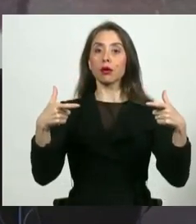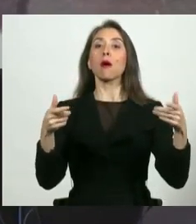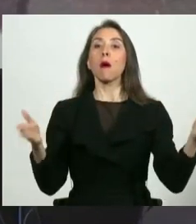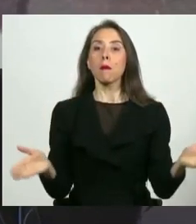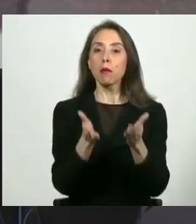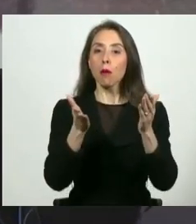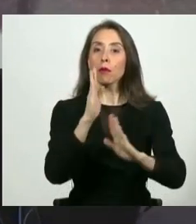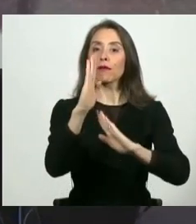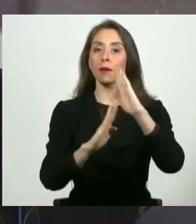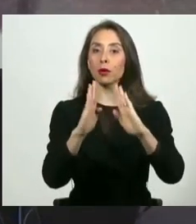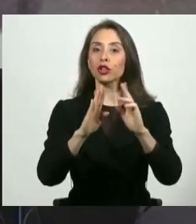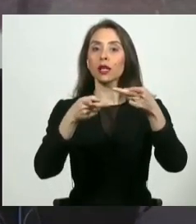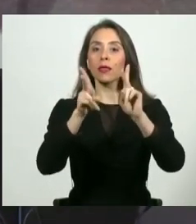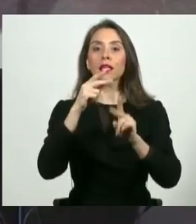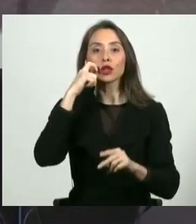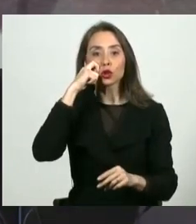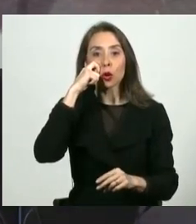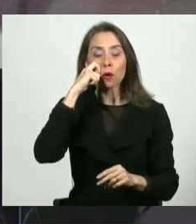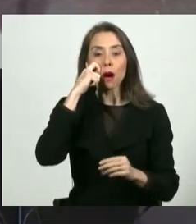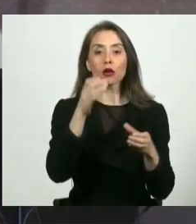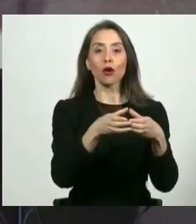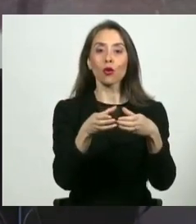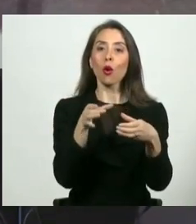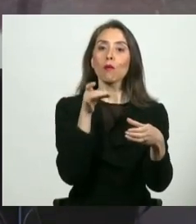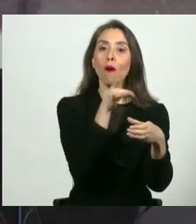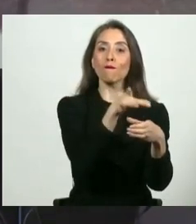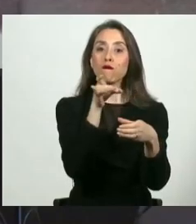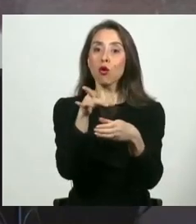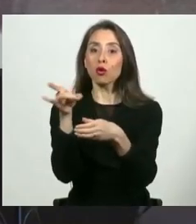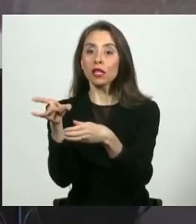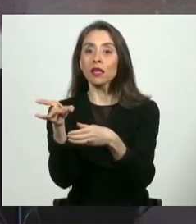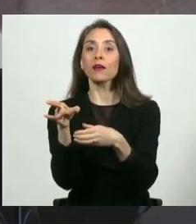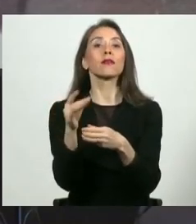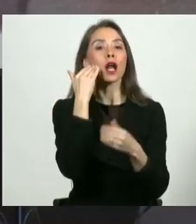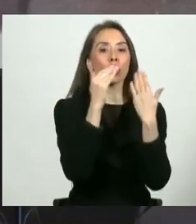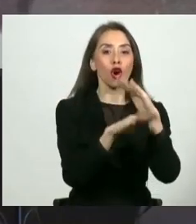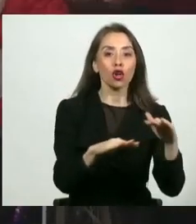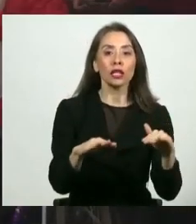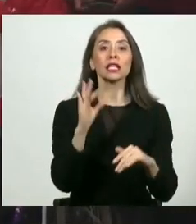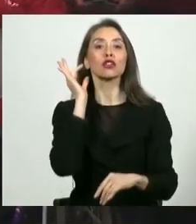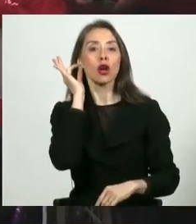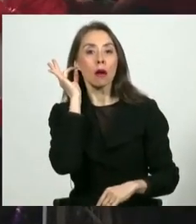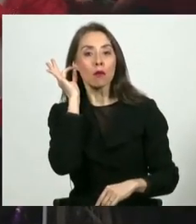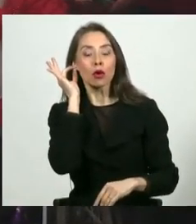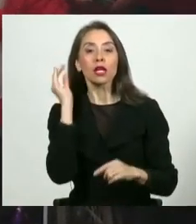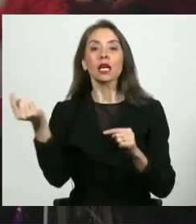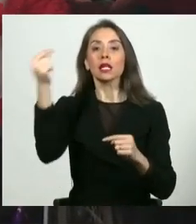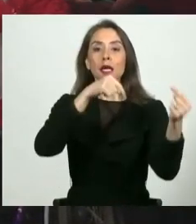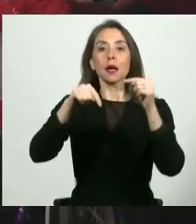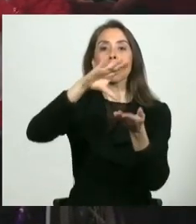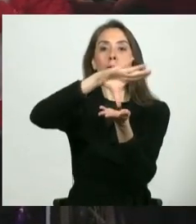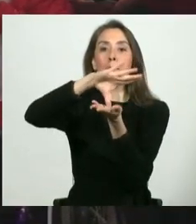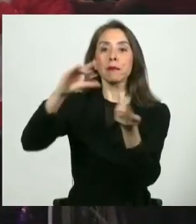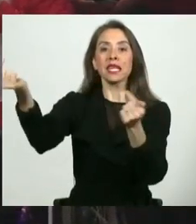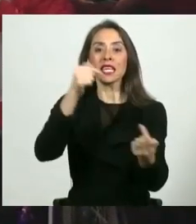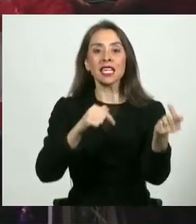protección de los derechos humanos de grupos vulnerables en particular, como han sido los niños, las mujeres, los migrantes, entre